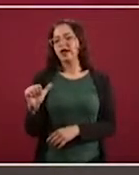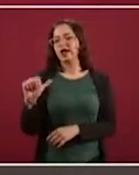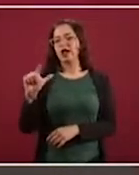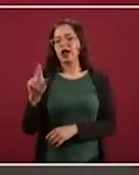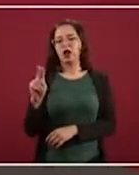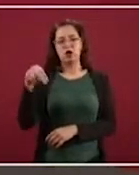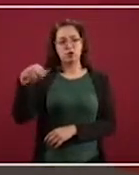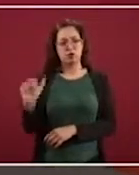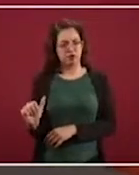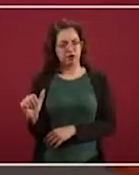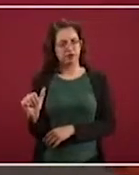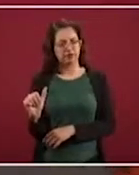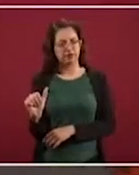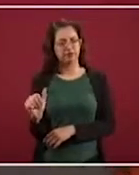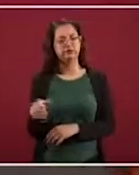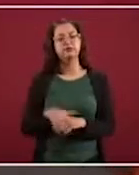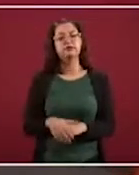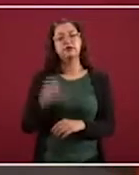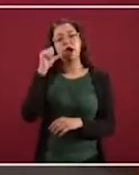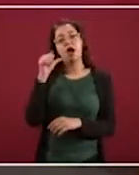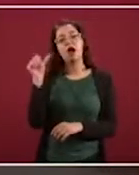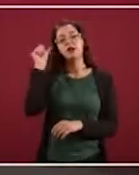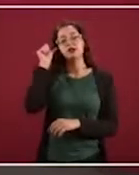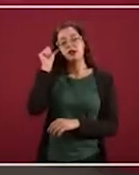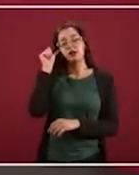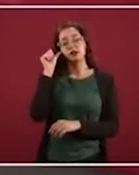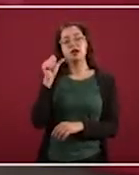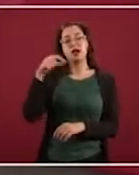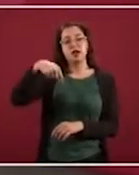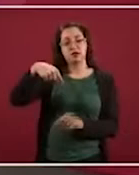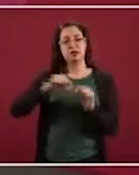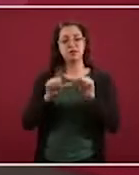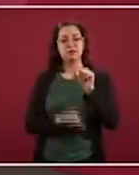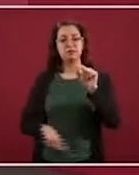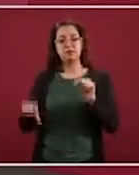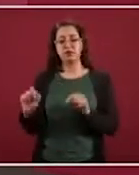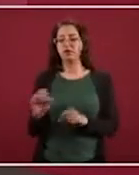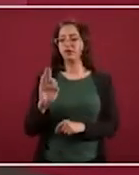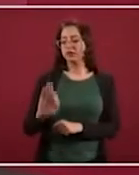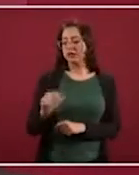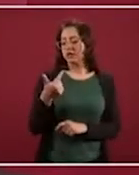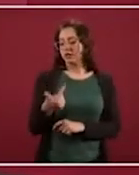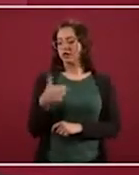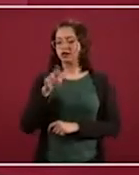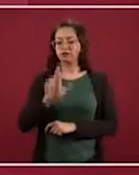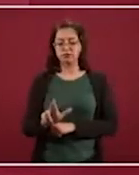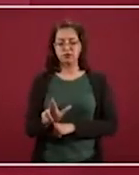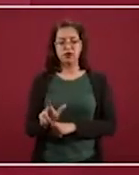Ayer la Fiscalía en México emitió también un